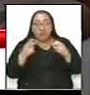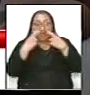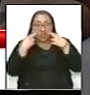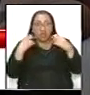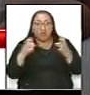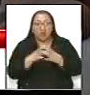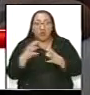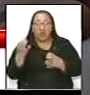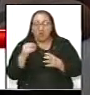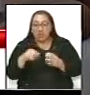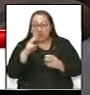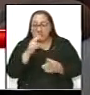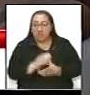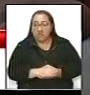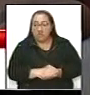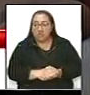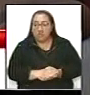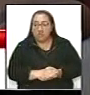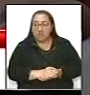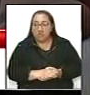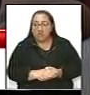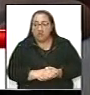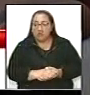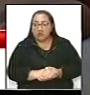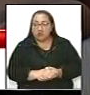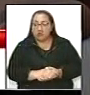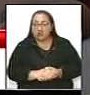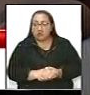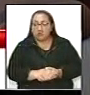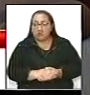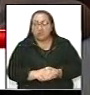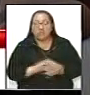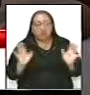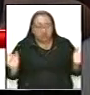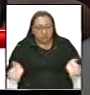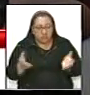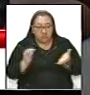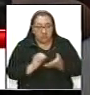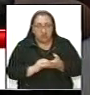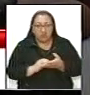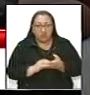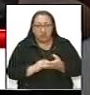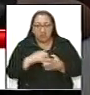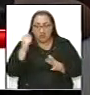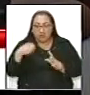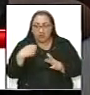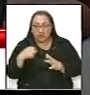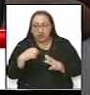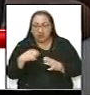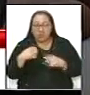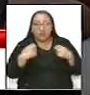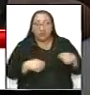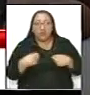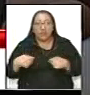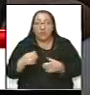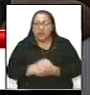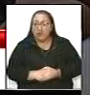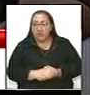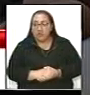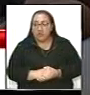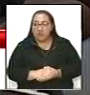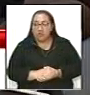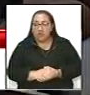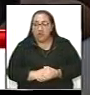y originario del Perú, se difunda y se produzca el cine del folclore, la